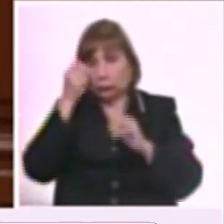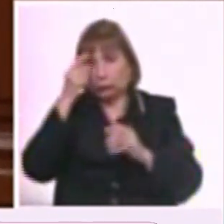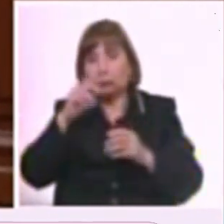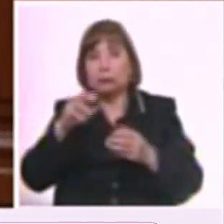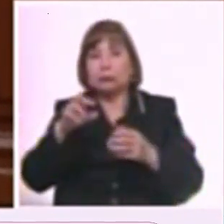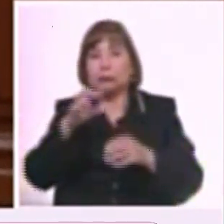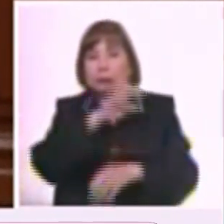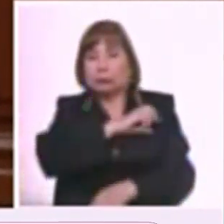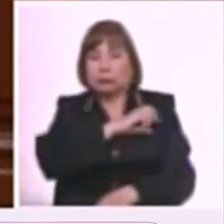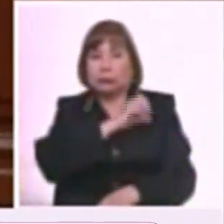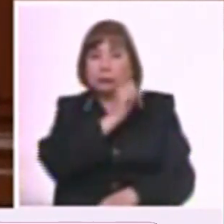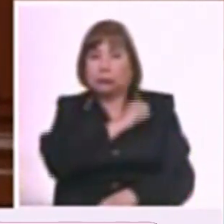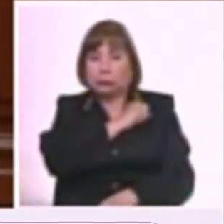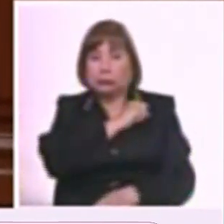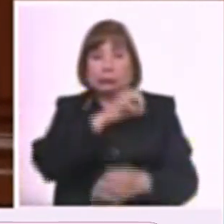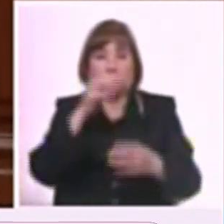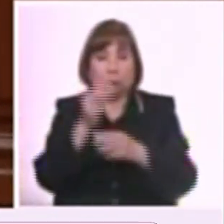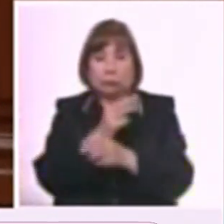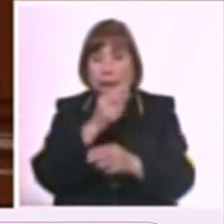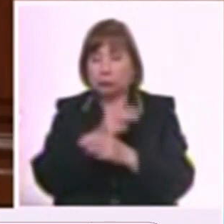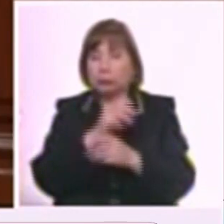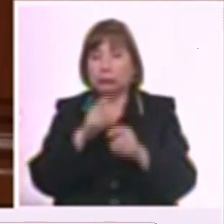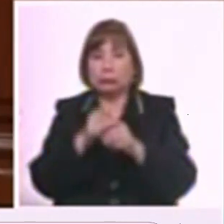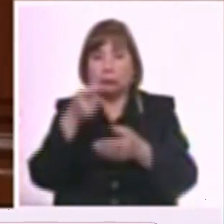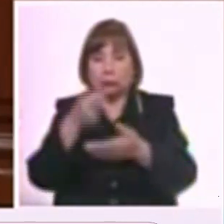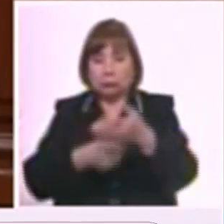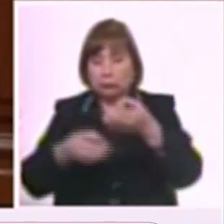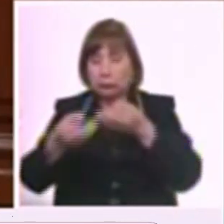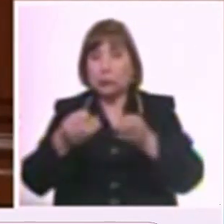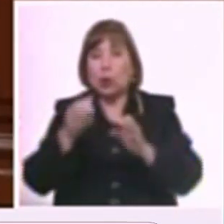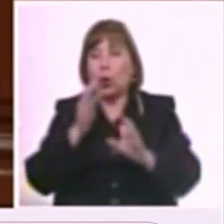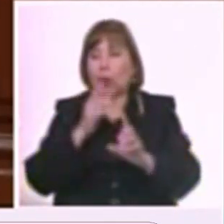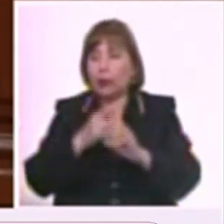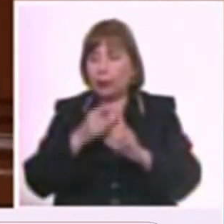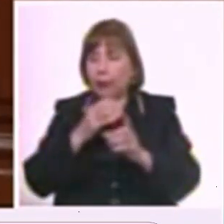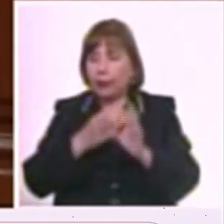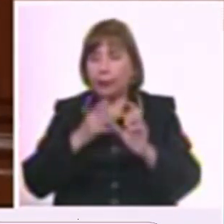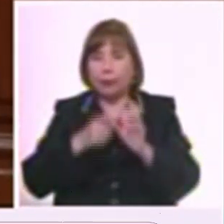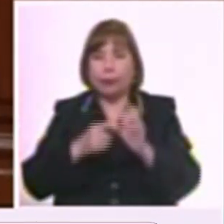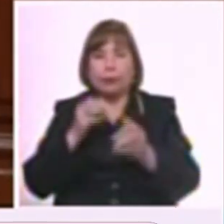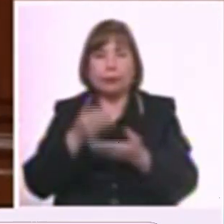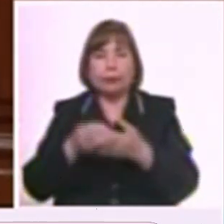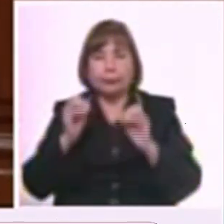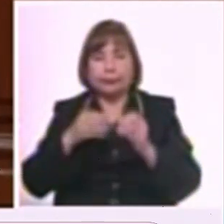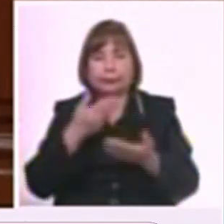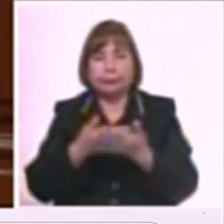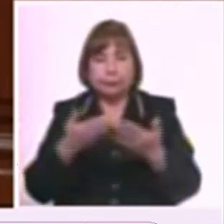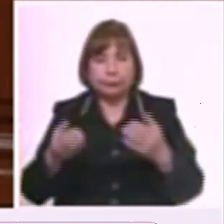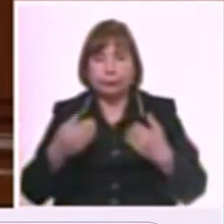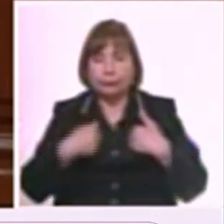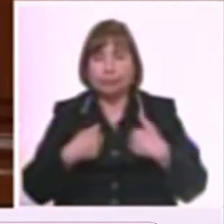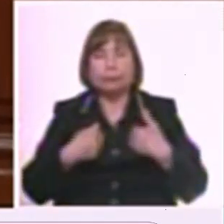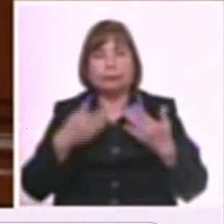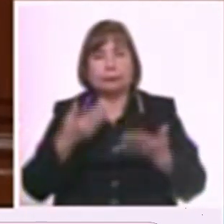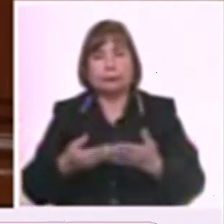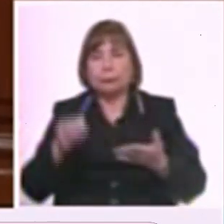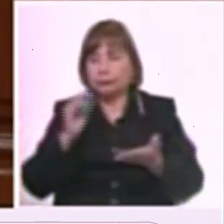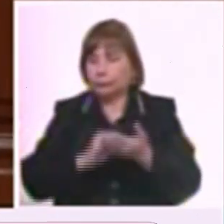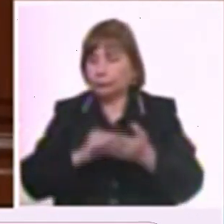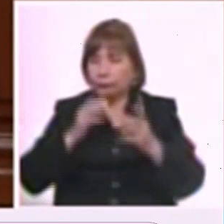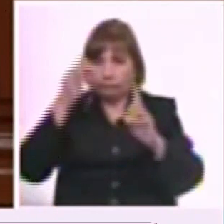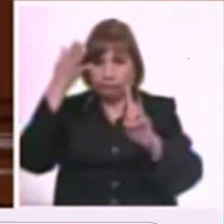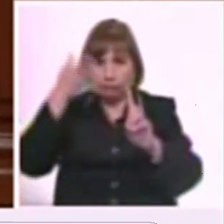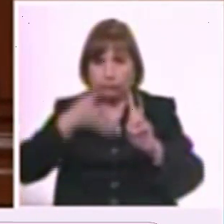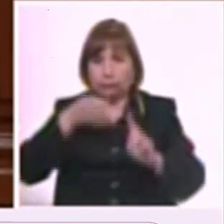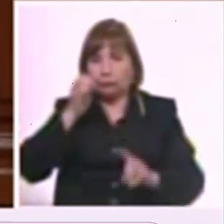ambiental y la toma de conciencia sobre el cambio climático en todos los niveles. Daremos especial énfasis al desarrollo del apego